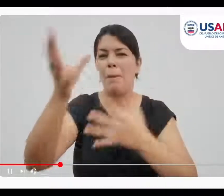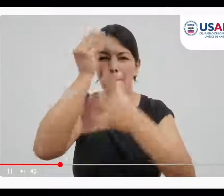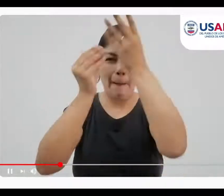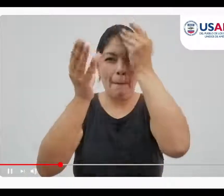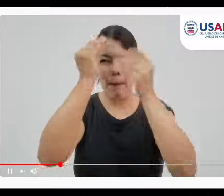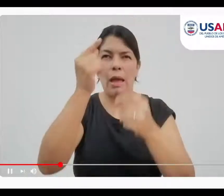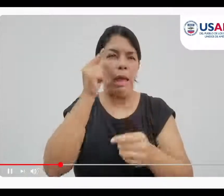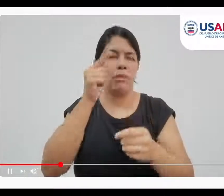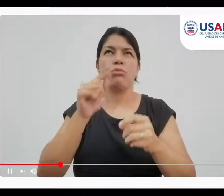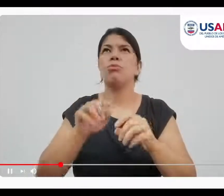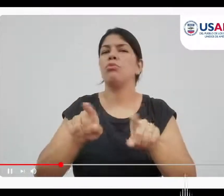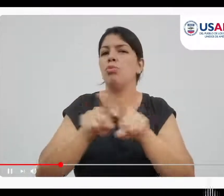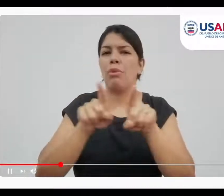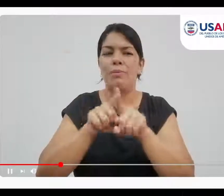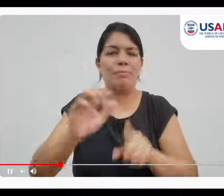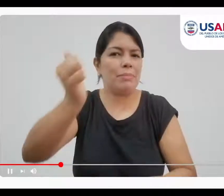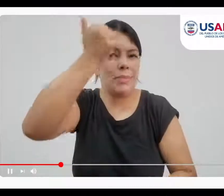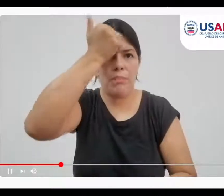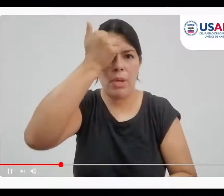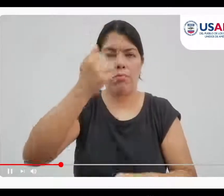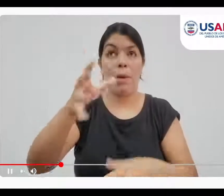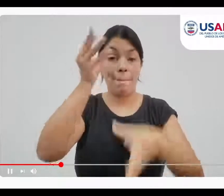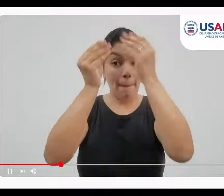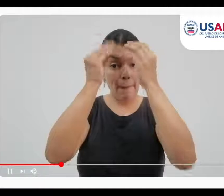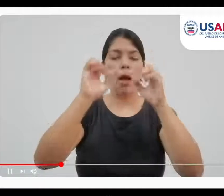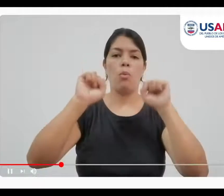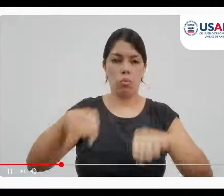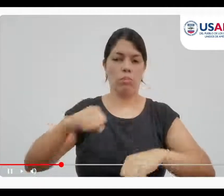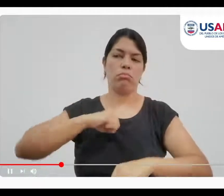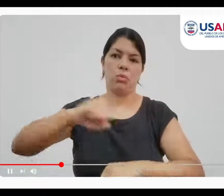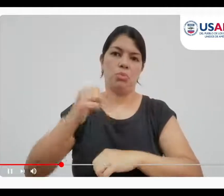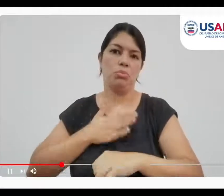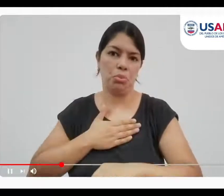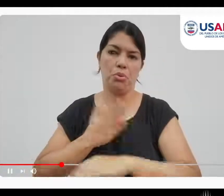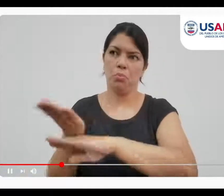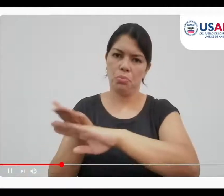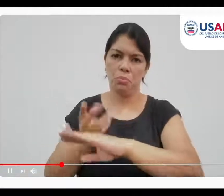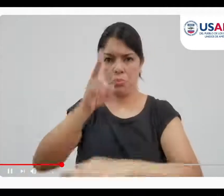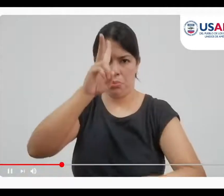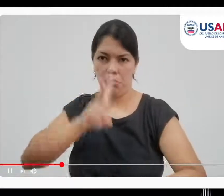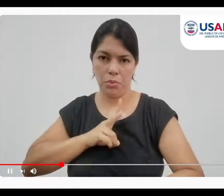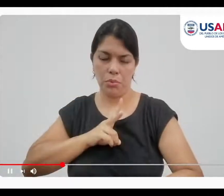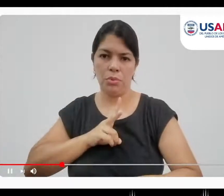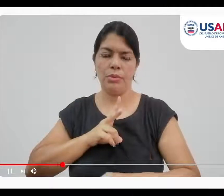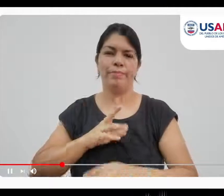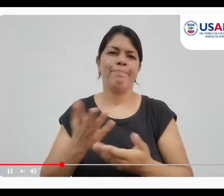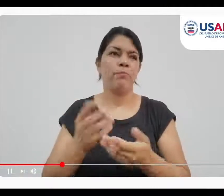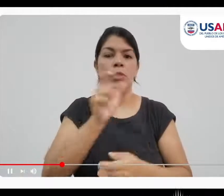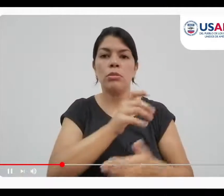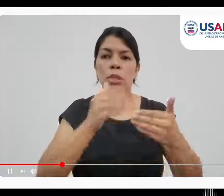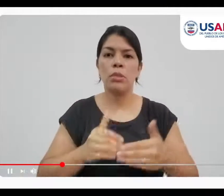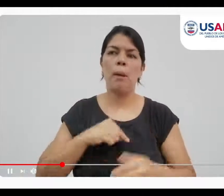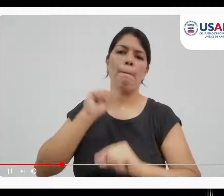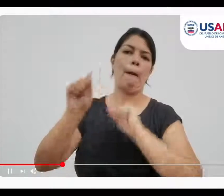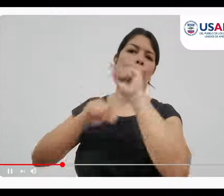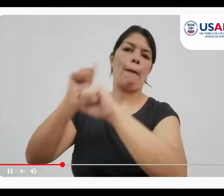las herramientas principales para tú poder exigir tus derechos con respeto, para tú dejar de ser solamente un crítico